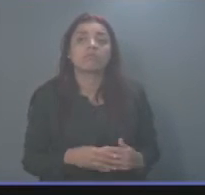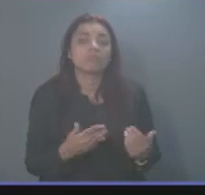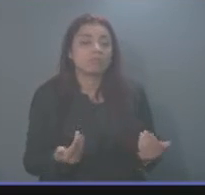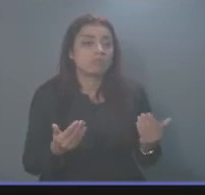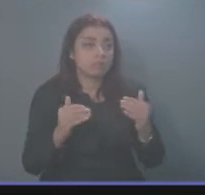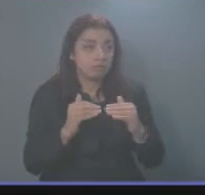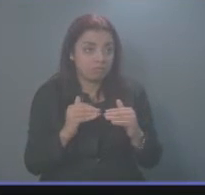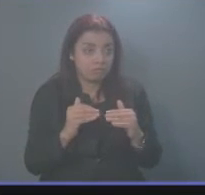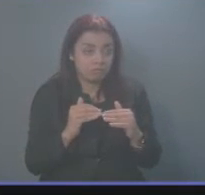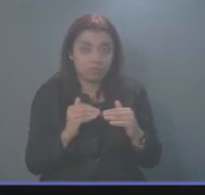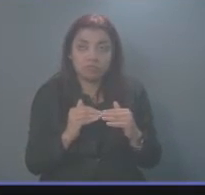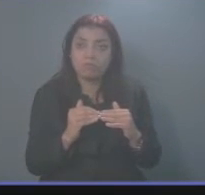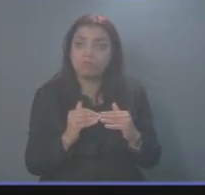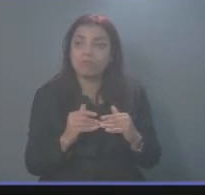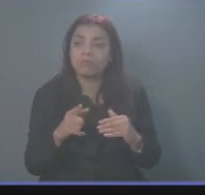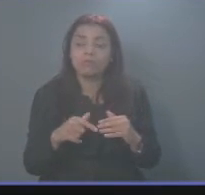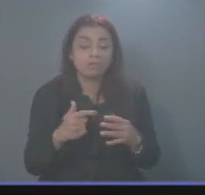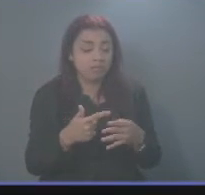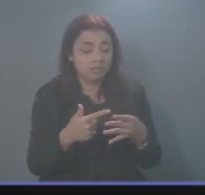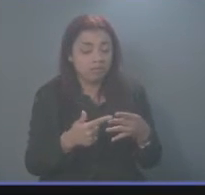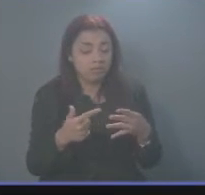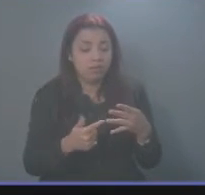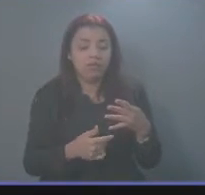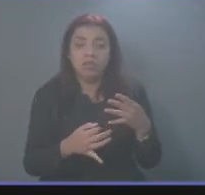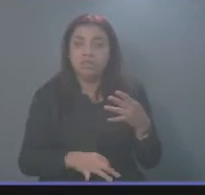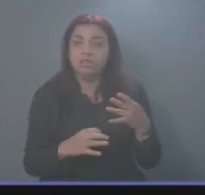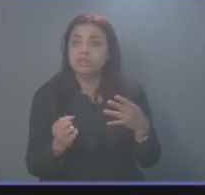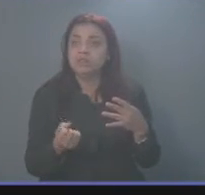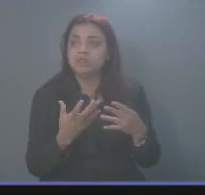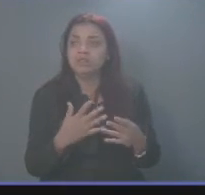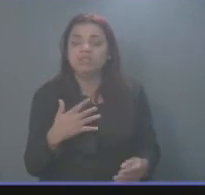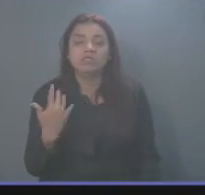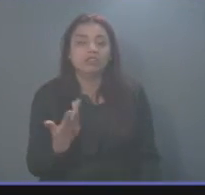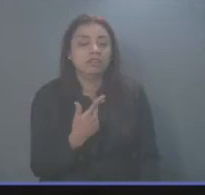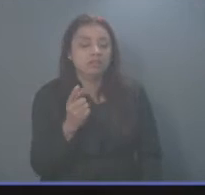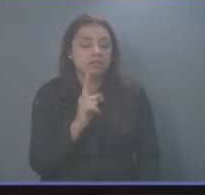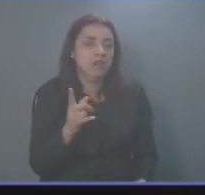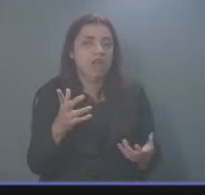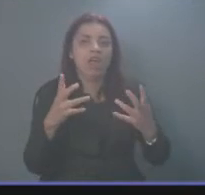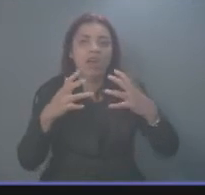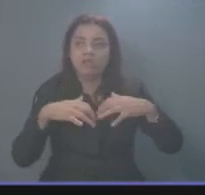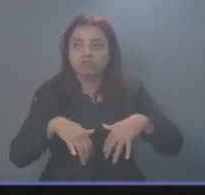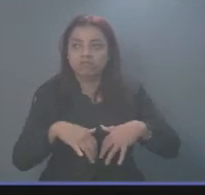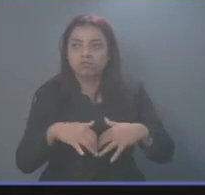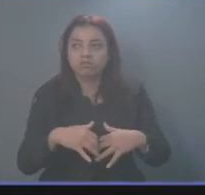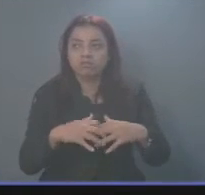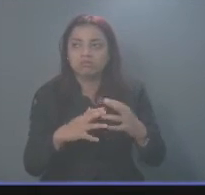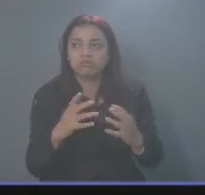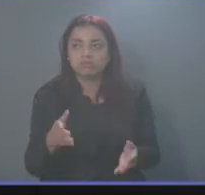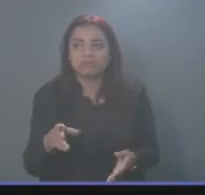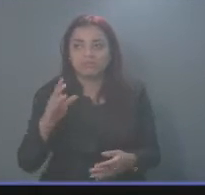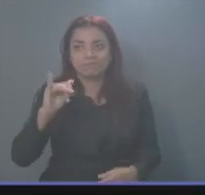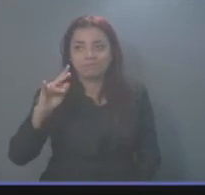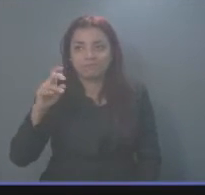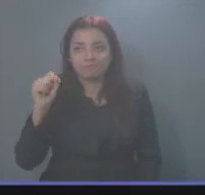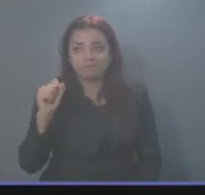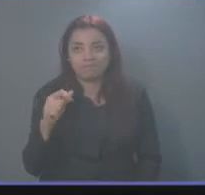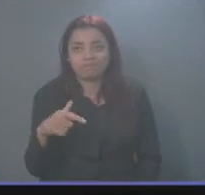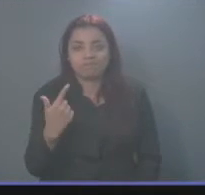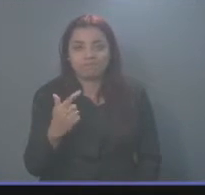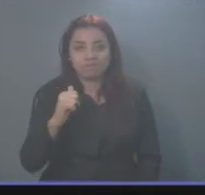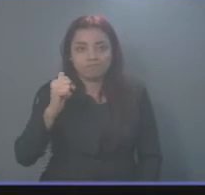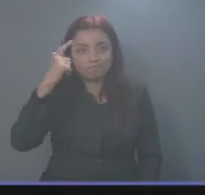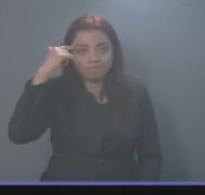Además, la nueva ley no solo fortalece el papel del Estado, del INDE, como ente rector de la